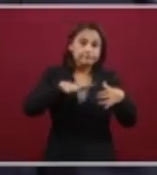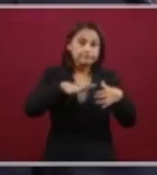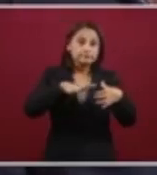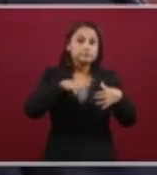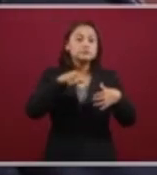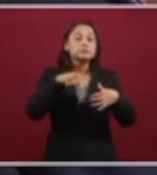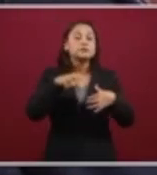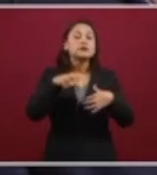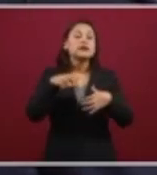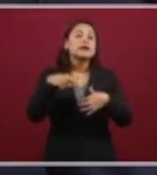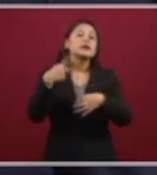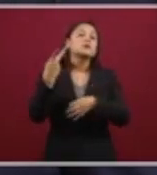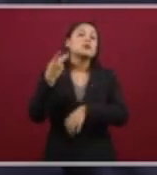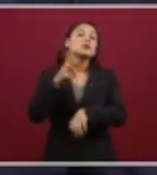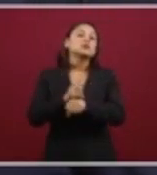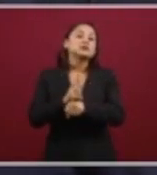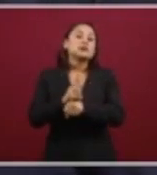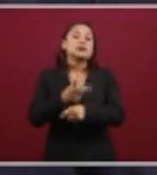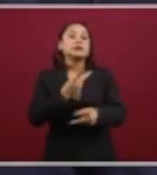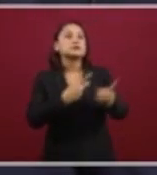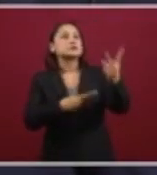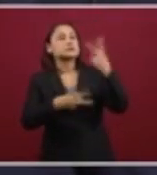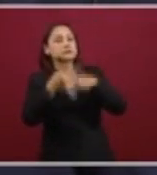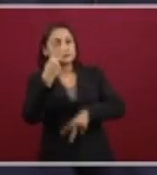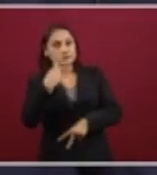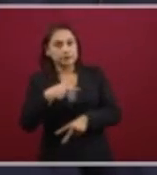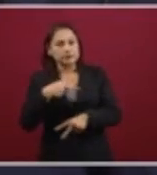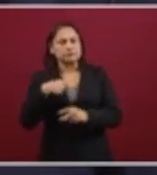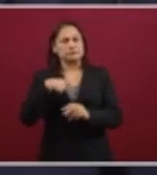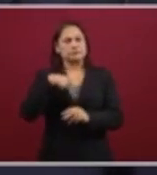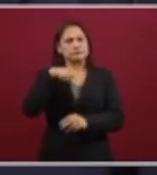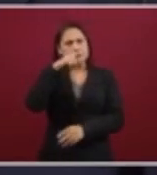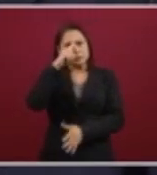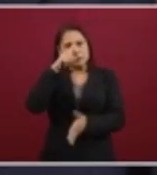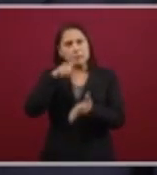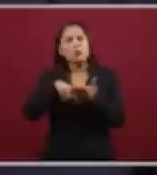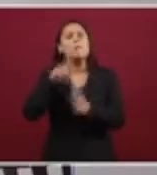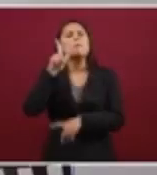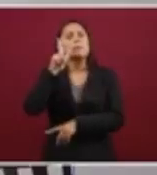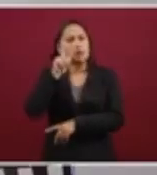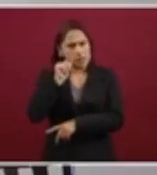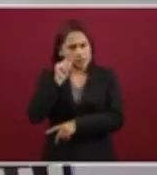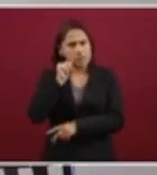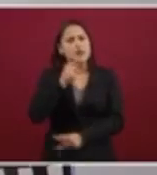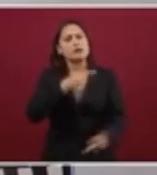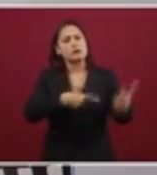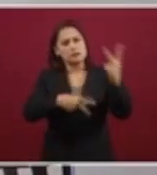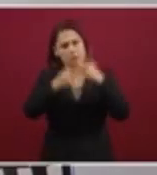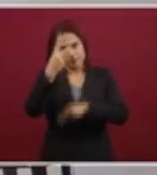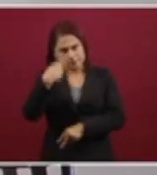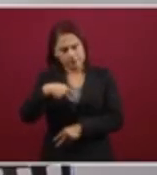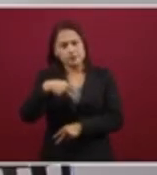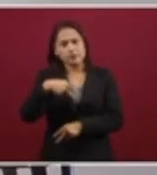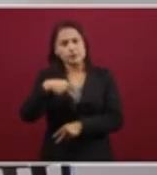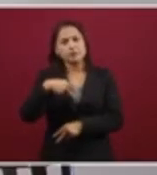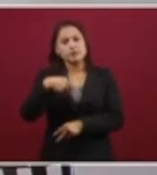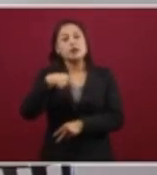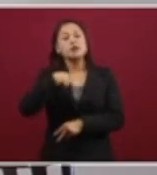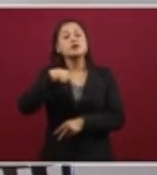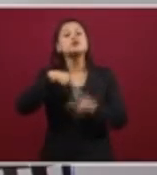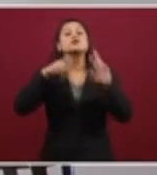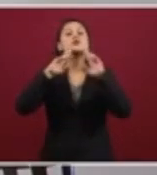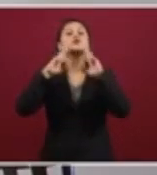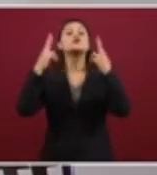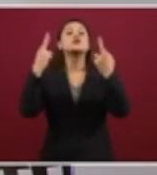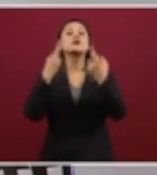pasado mañana. Creo que vienen desde mañana y voy a reunirme con ellos